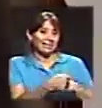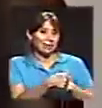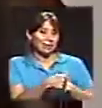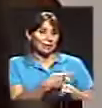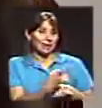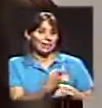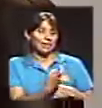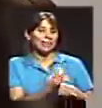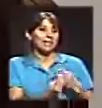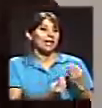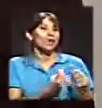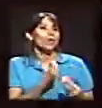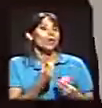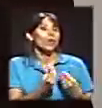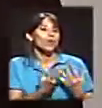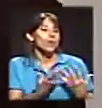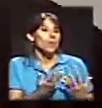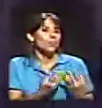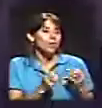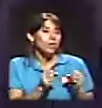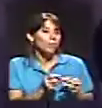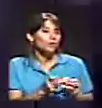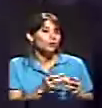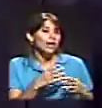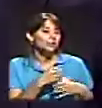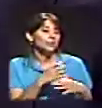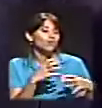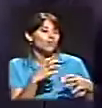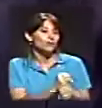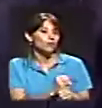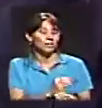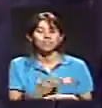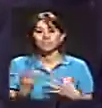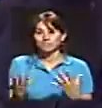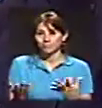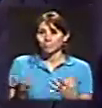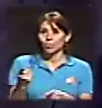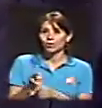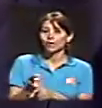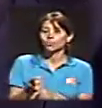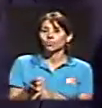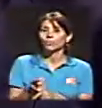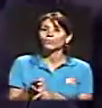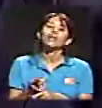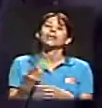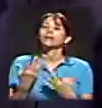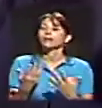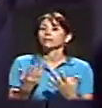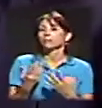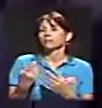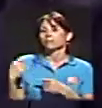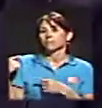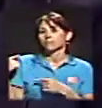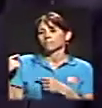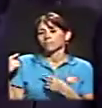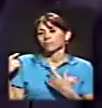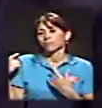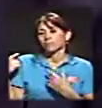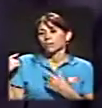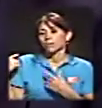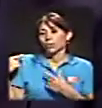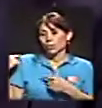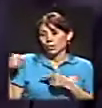Edgar, ¿cómo resumiríamos? Correcto. Esto? El resumen es, se han hecho esfuerzos muy grandes durante